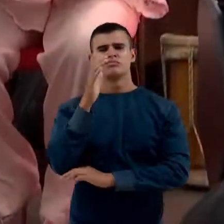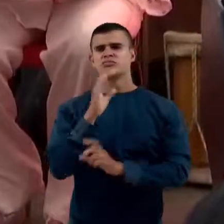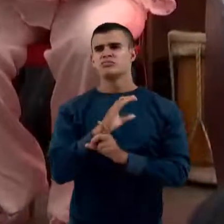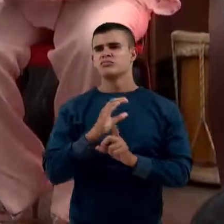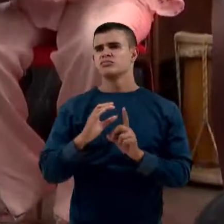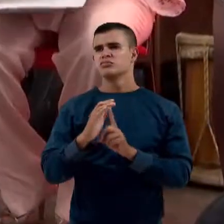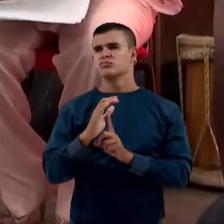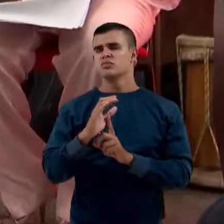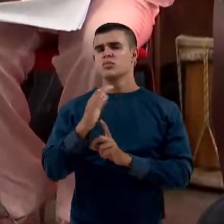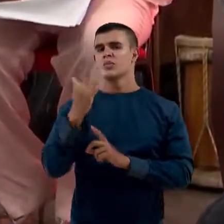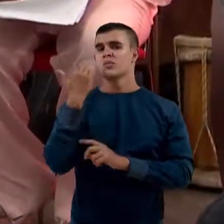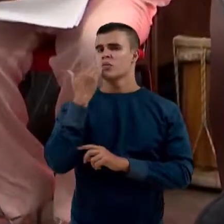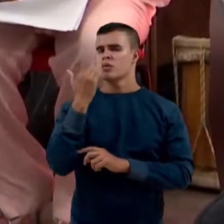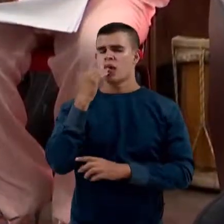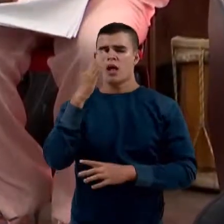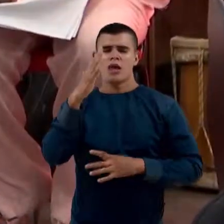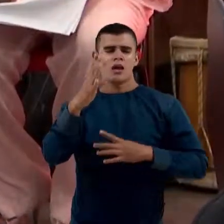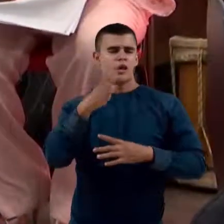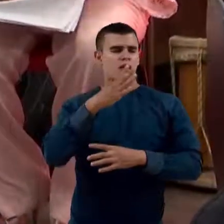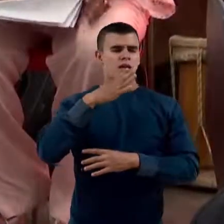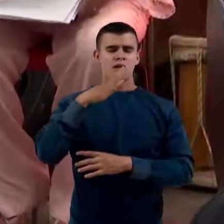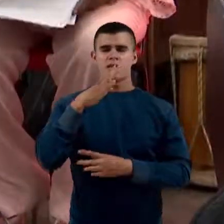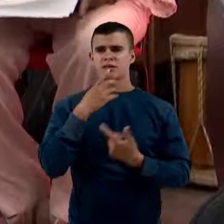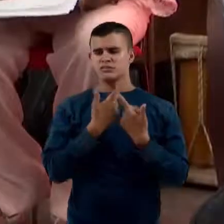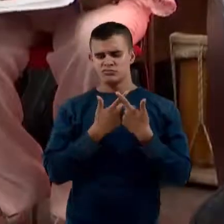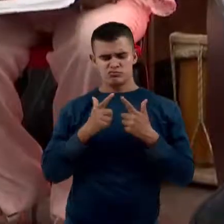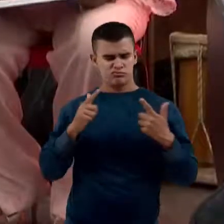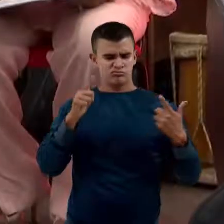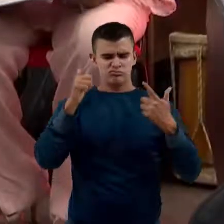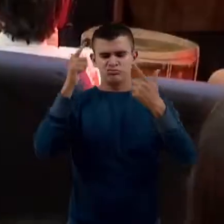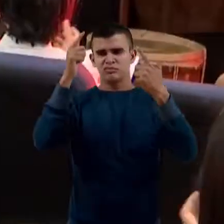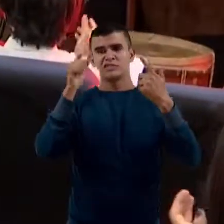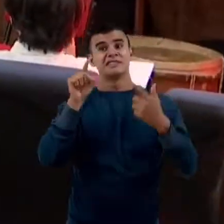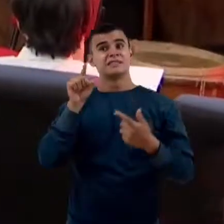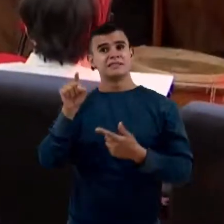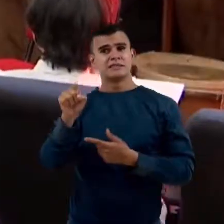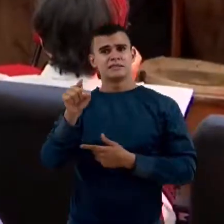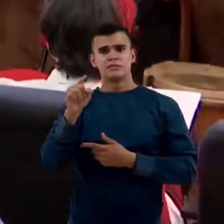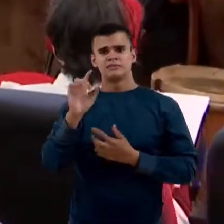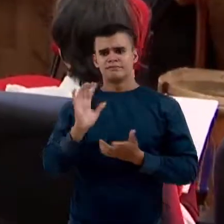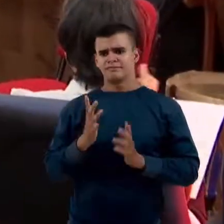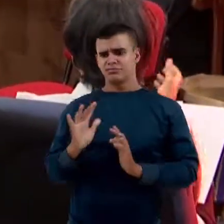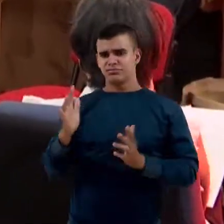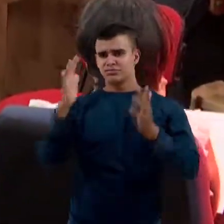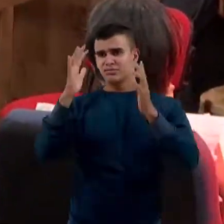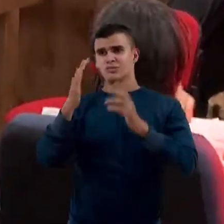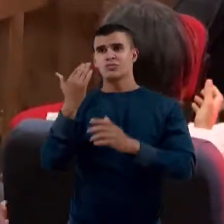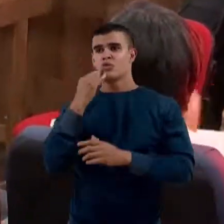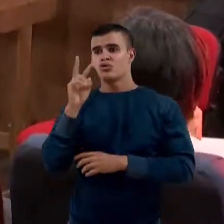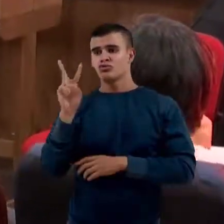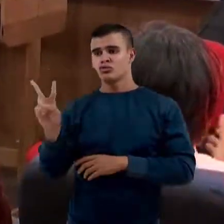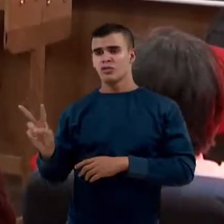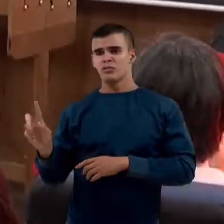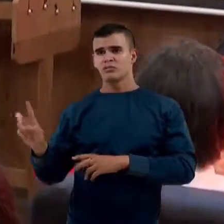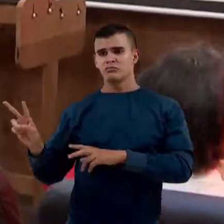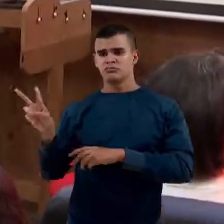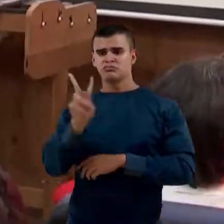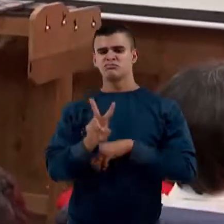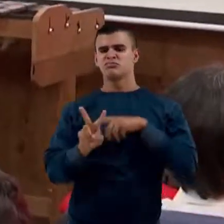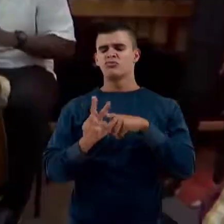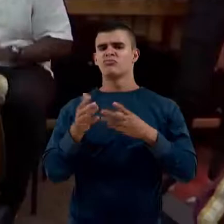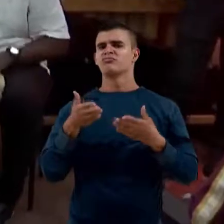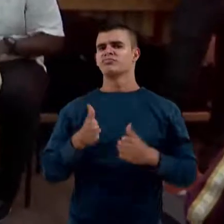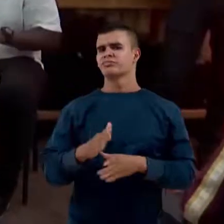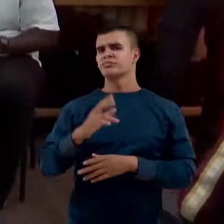En el conversatorio cultural Mujer Canto de Libertad se celebró el mes de la procolombianidad con dos cantautoras exponentes del